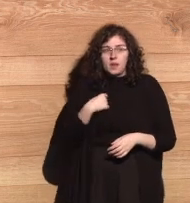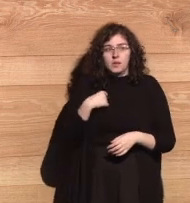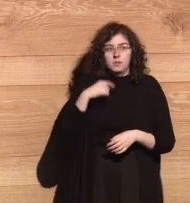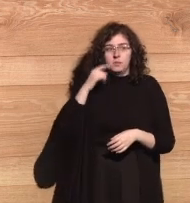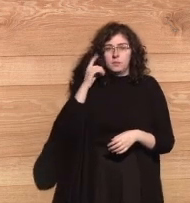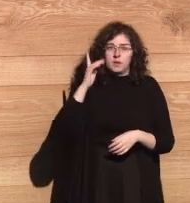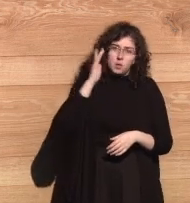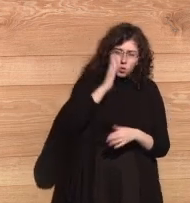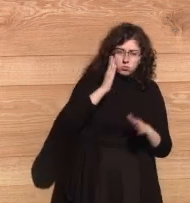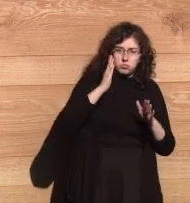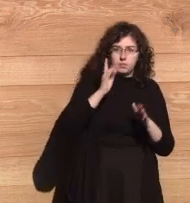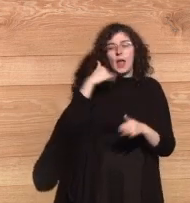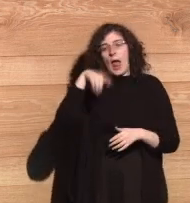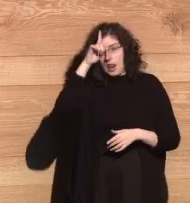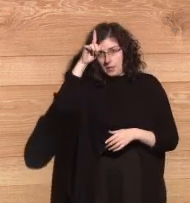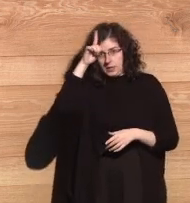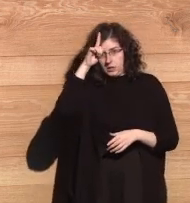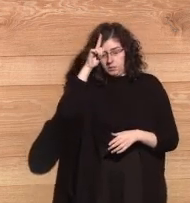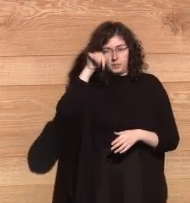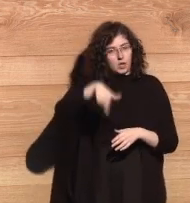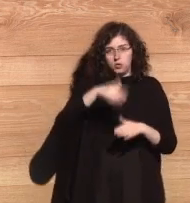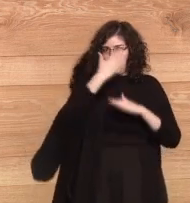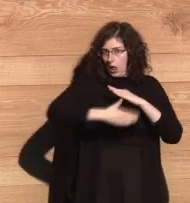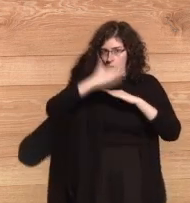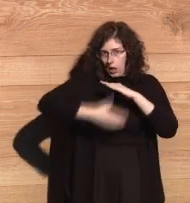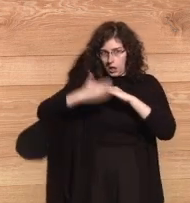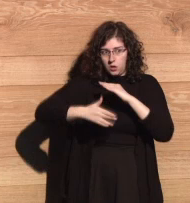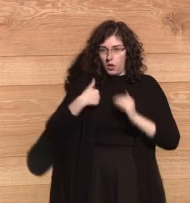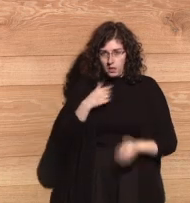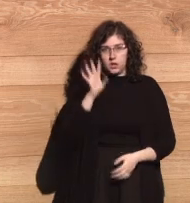pam, pam, pam, pam, alemanes. Y yo decía, sí.